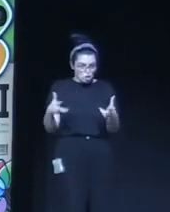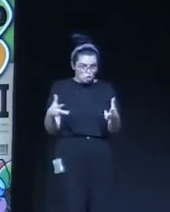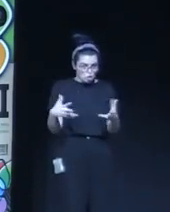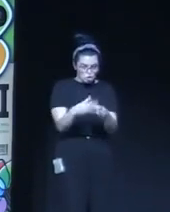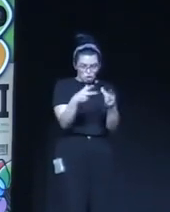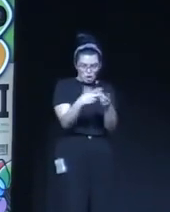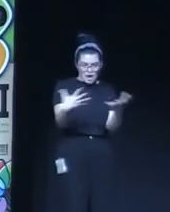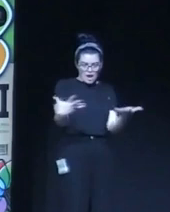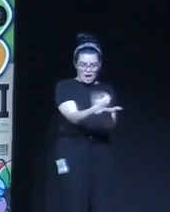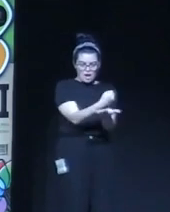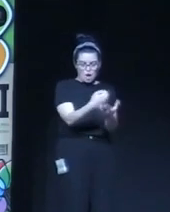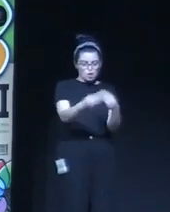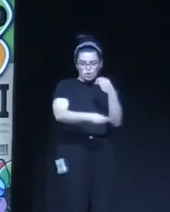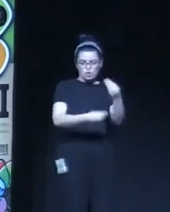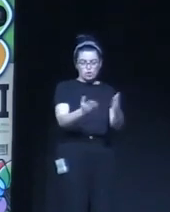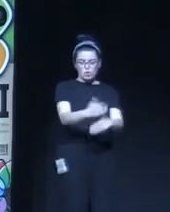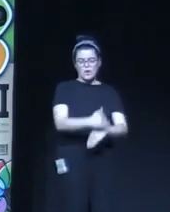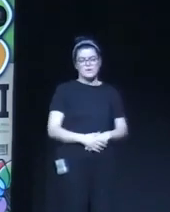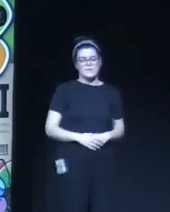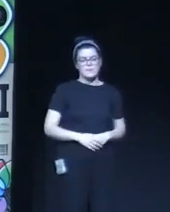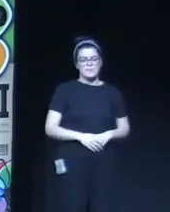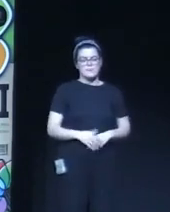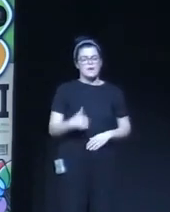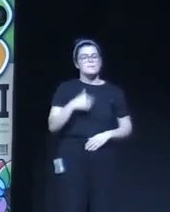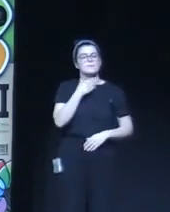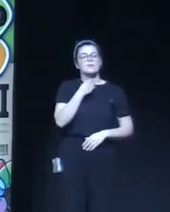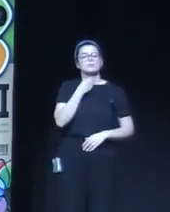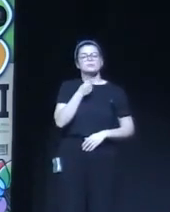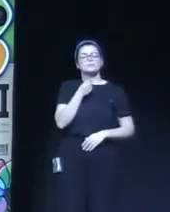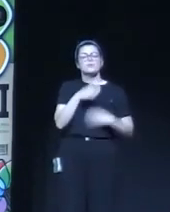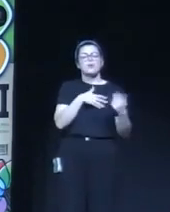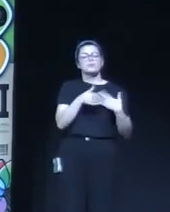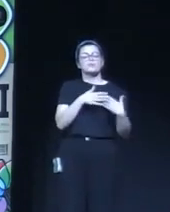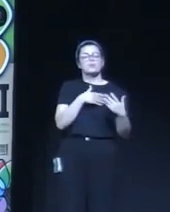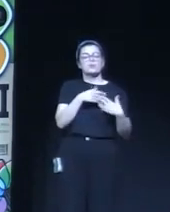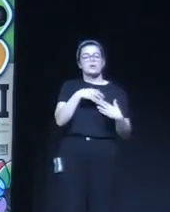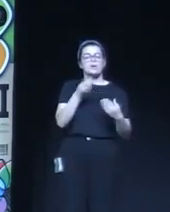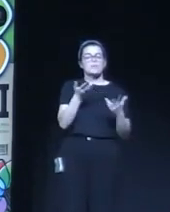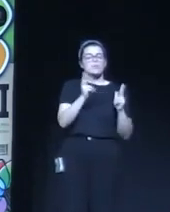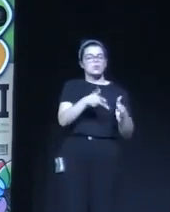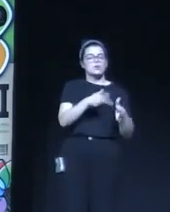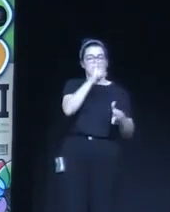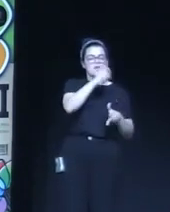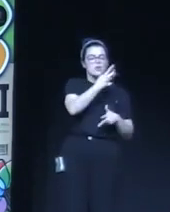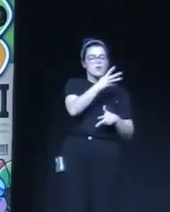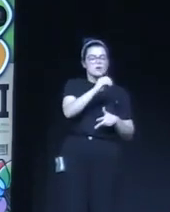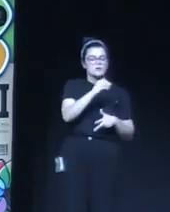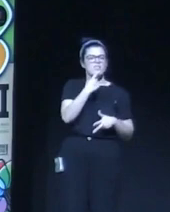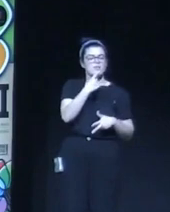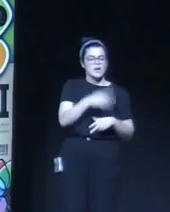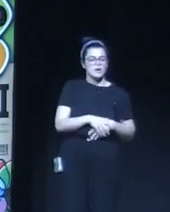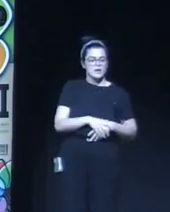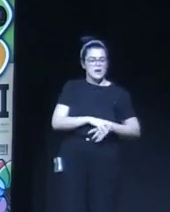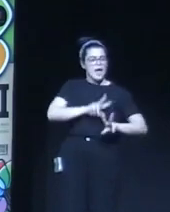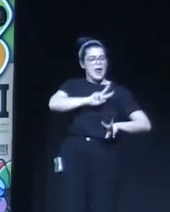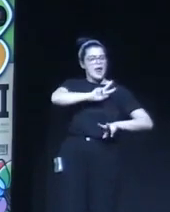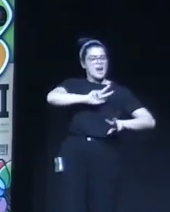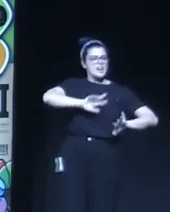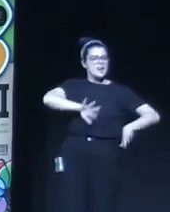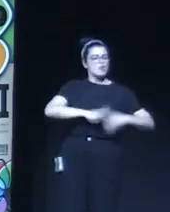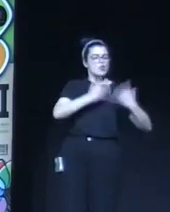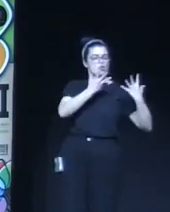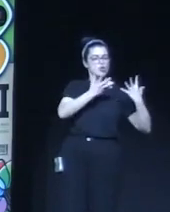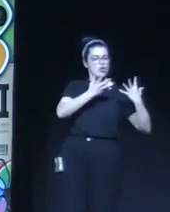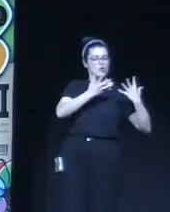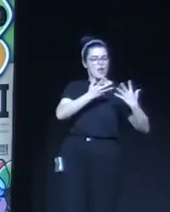filósofo, Walter Benjamin, que me gusta mucho, murió en Porvoo en el año 40, decía, la revolución no es la máquina